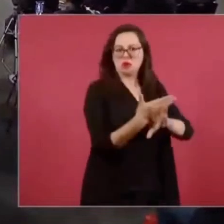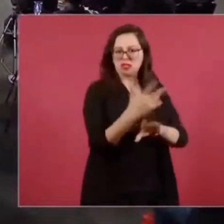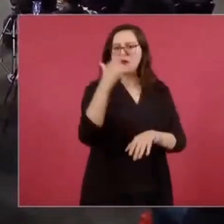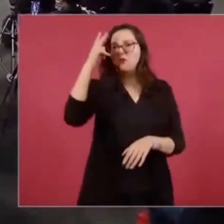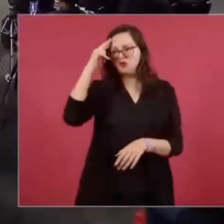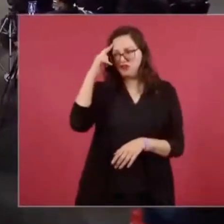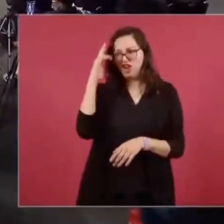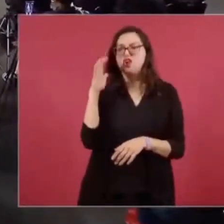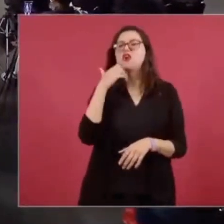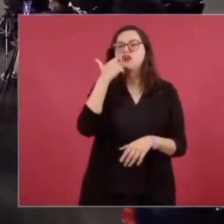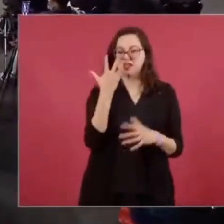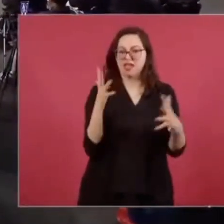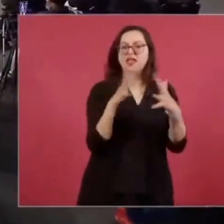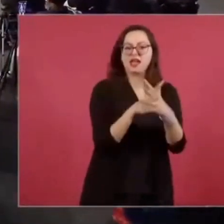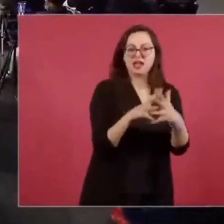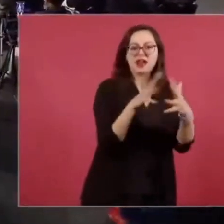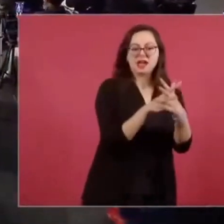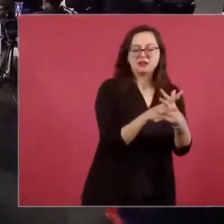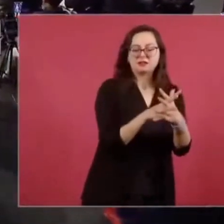maderismo.